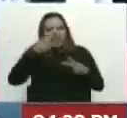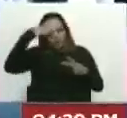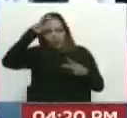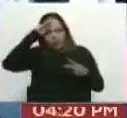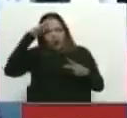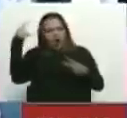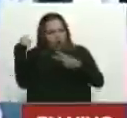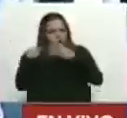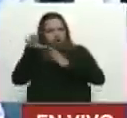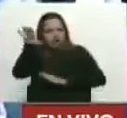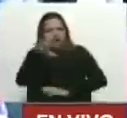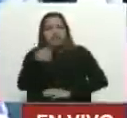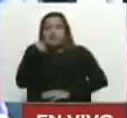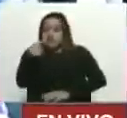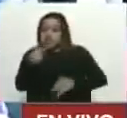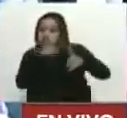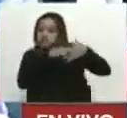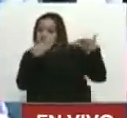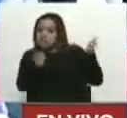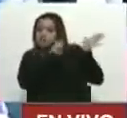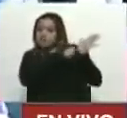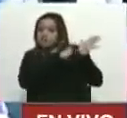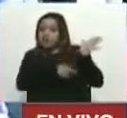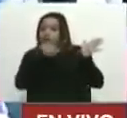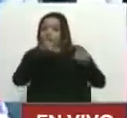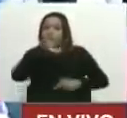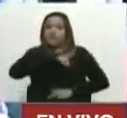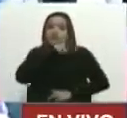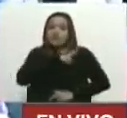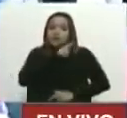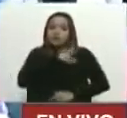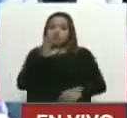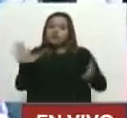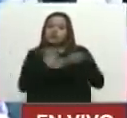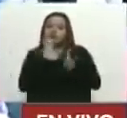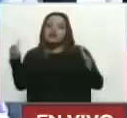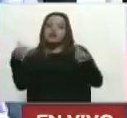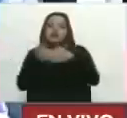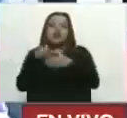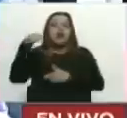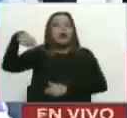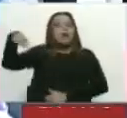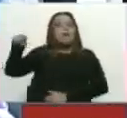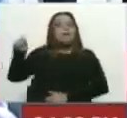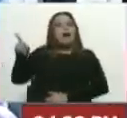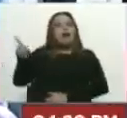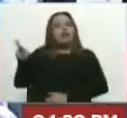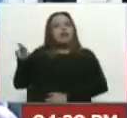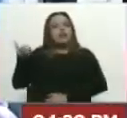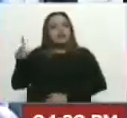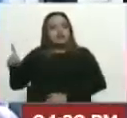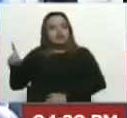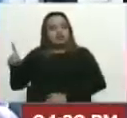Esos son los documentos que salen oficiales de la cumbre de Madrid. Por tanto,